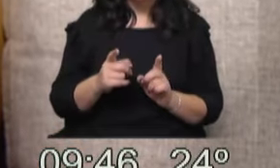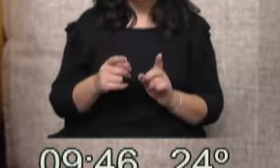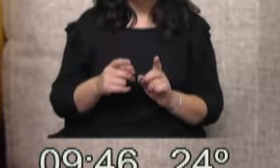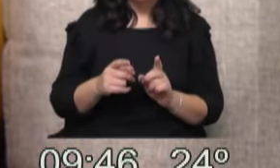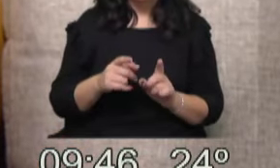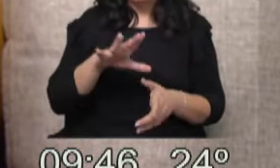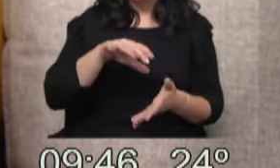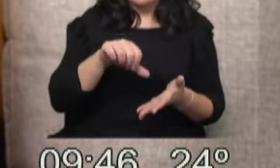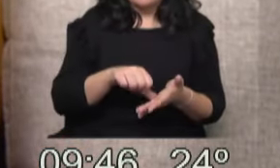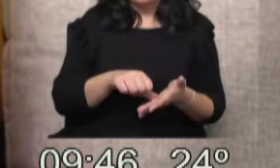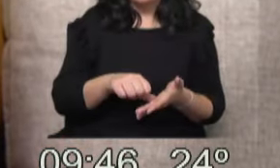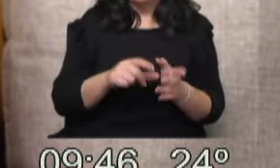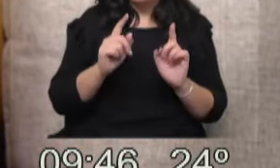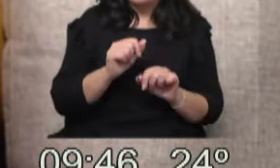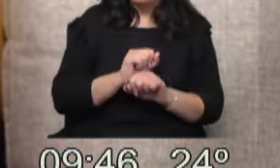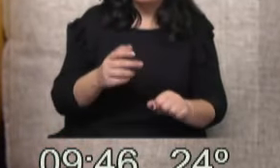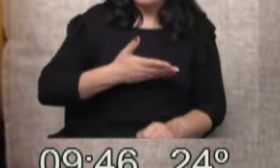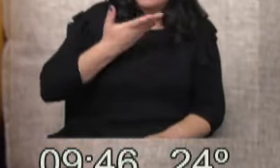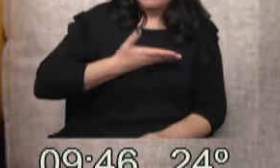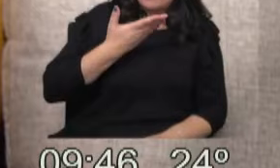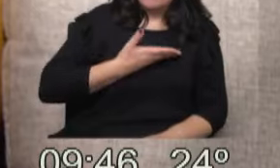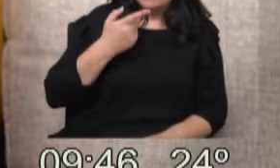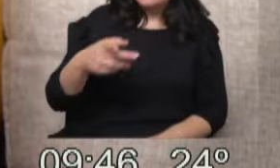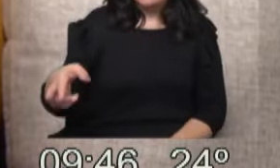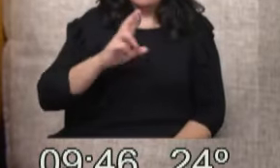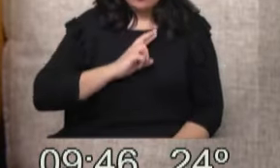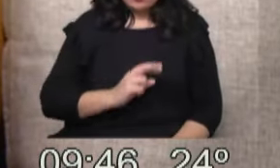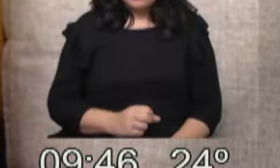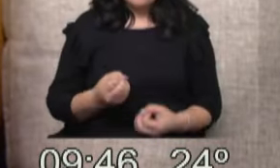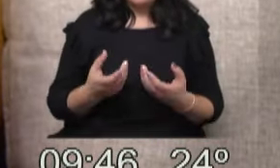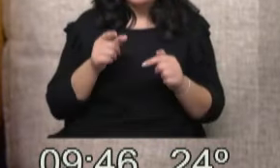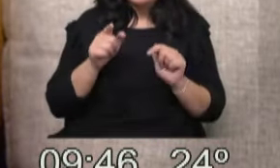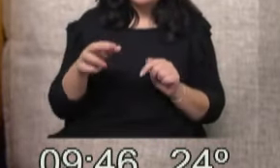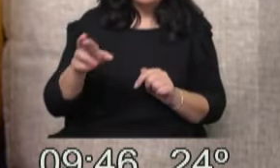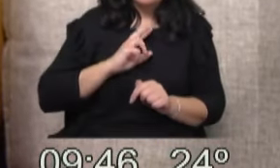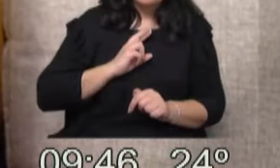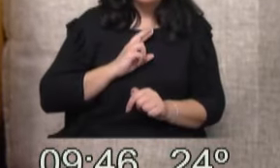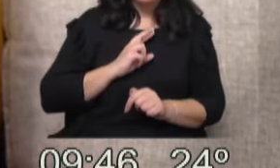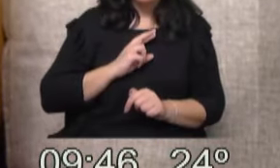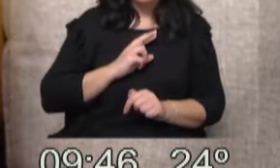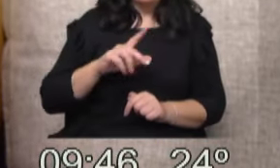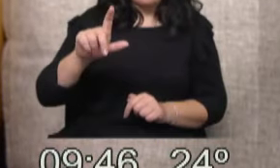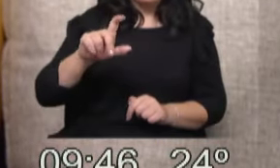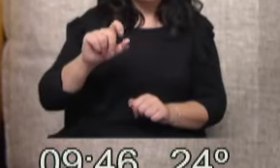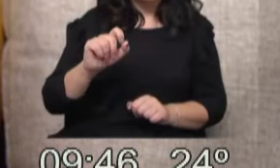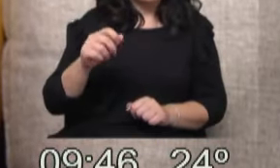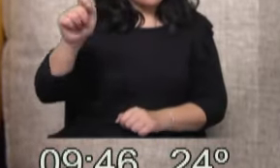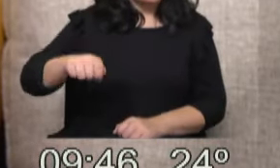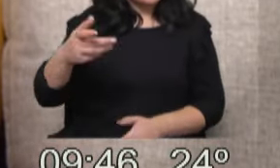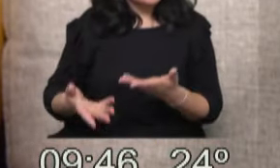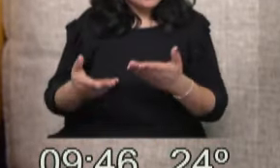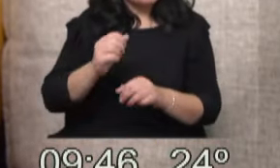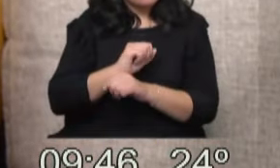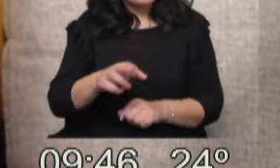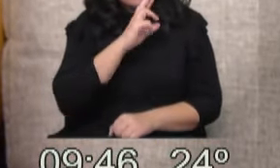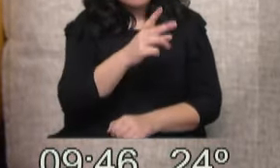vista de los ciudadanos que también podemos reclamar esas respuestas porque esas respuestas sin duda que las puede dar la justicia pero no es